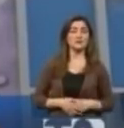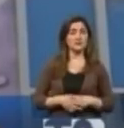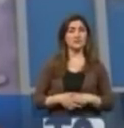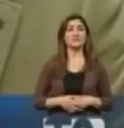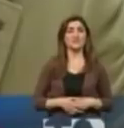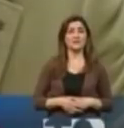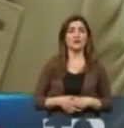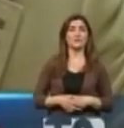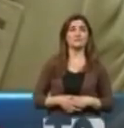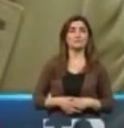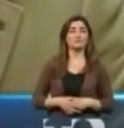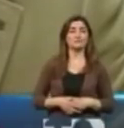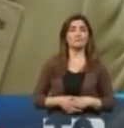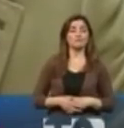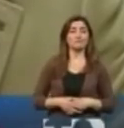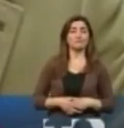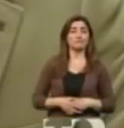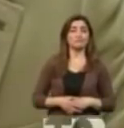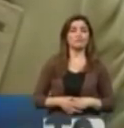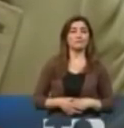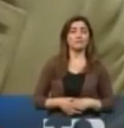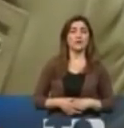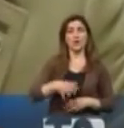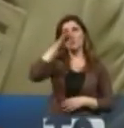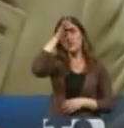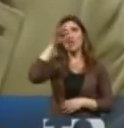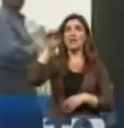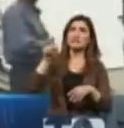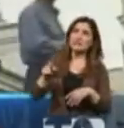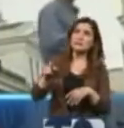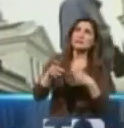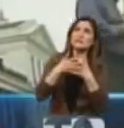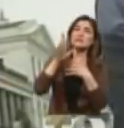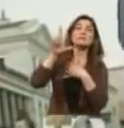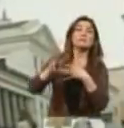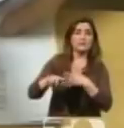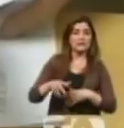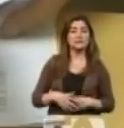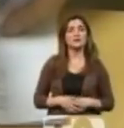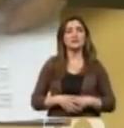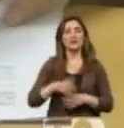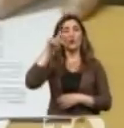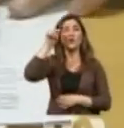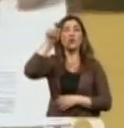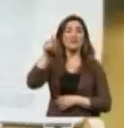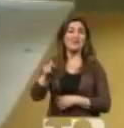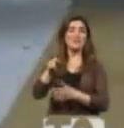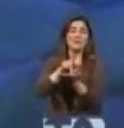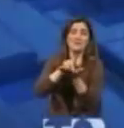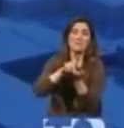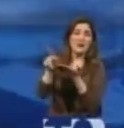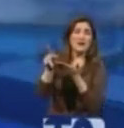fase terminal. Nosotros deberíamos cerrar el hospital en 3 meses. Si el gobierno no cancela de inmediato la deuda que desde enero